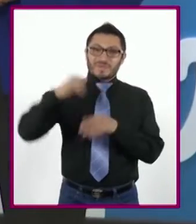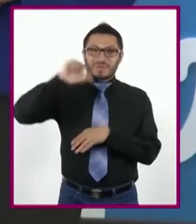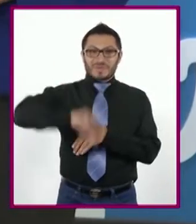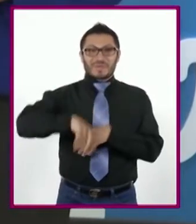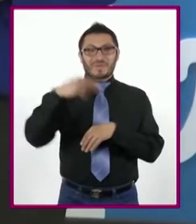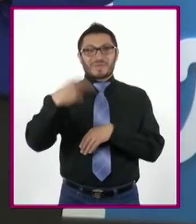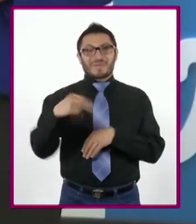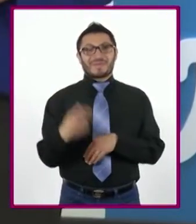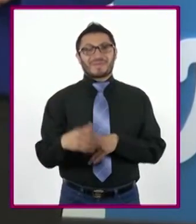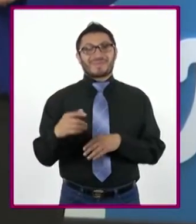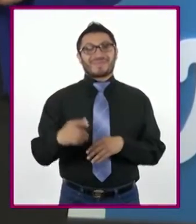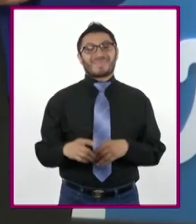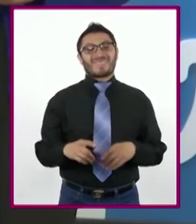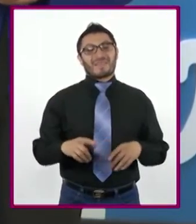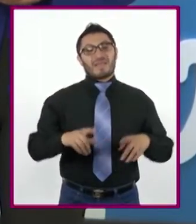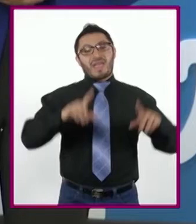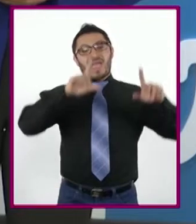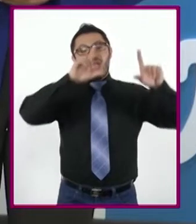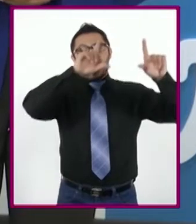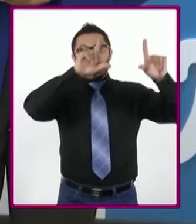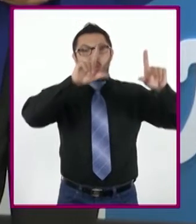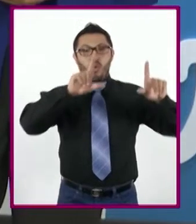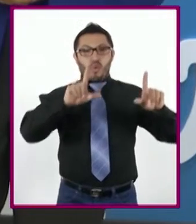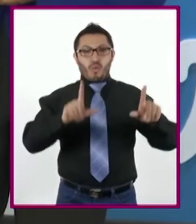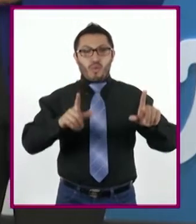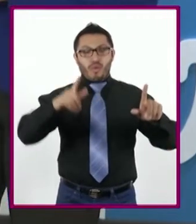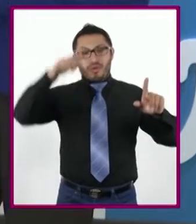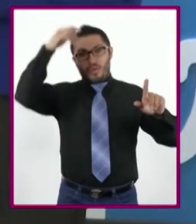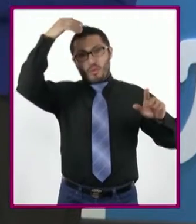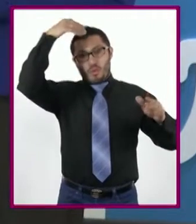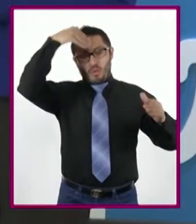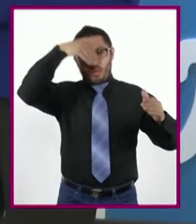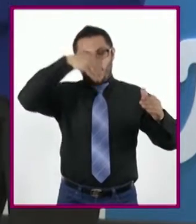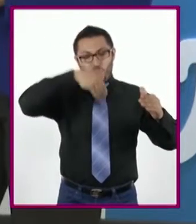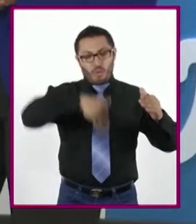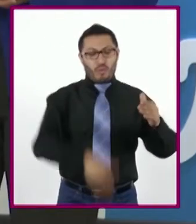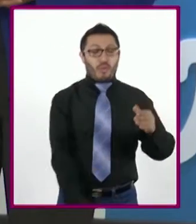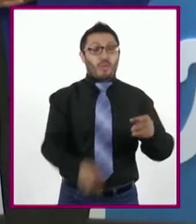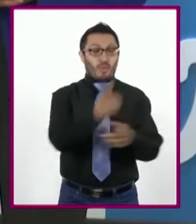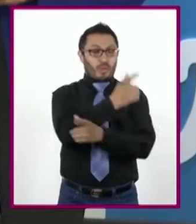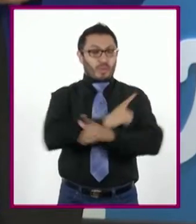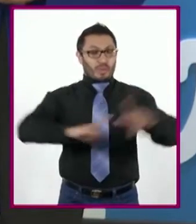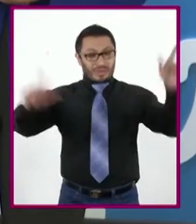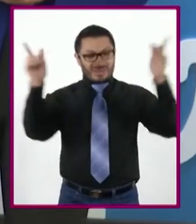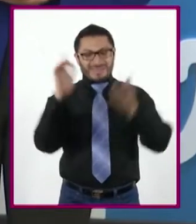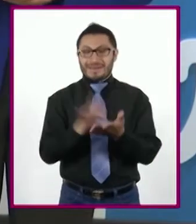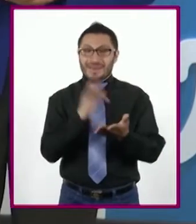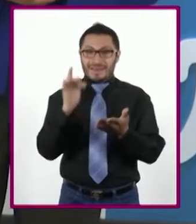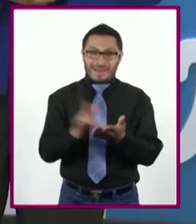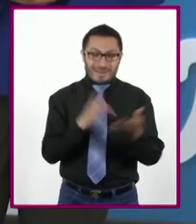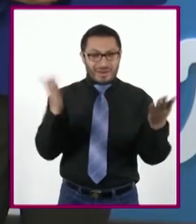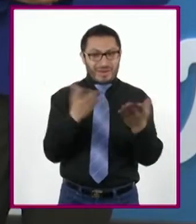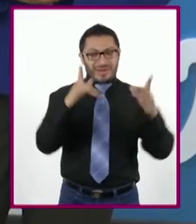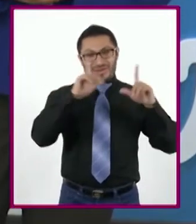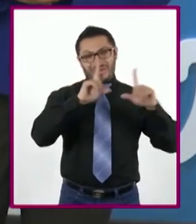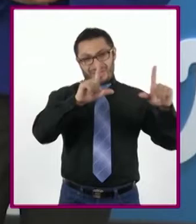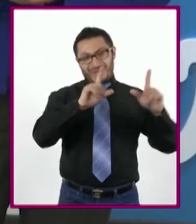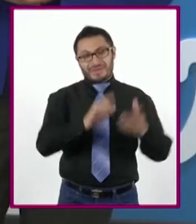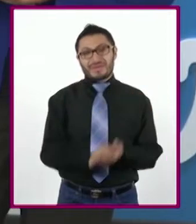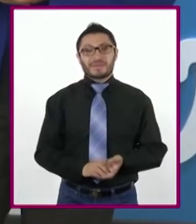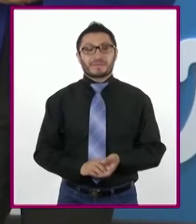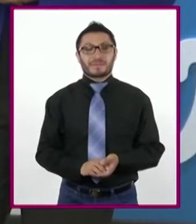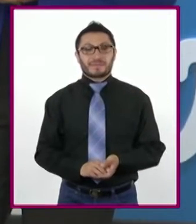titula Gráficas de caída libre. Con el apoyo de la maestra Nora realizaremos la gráfica de la caída libre de un